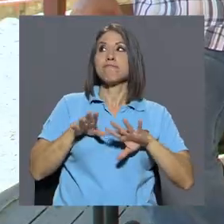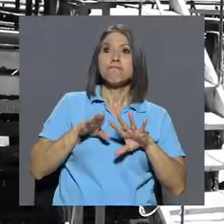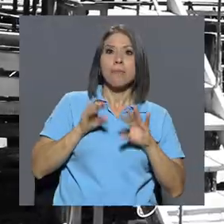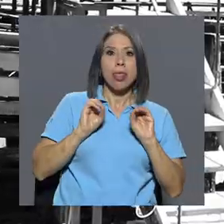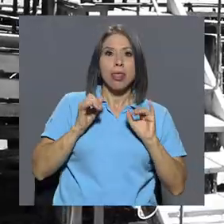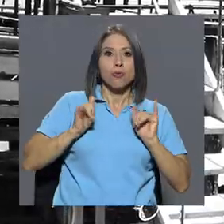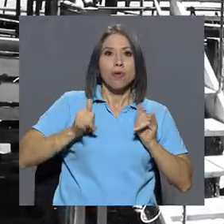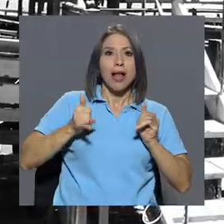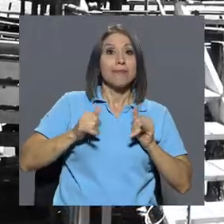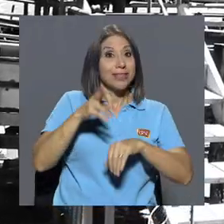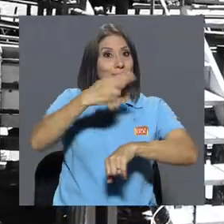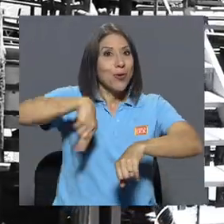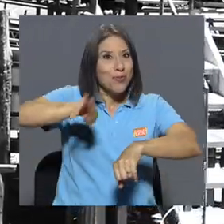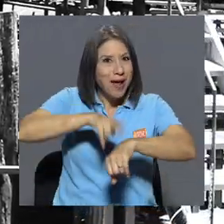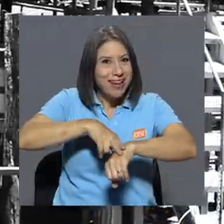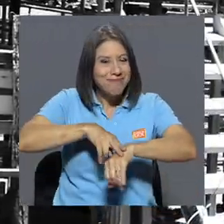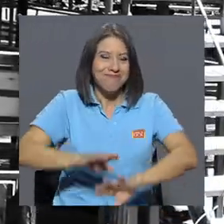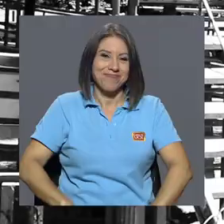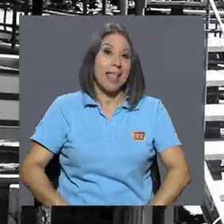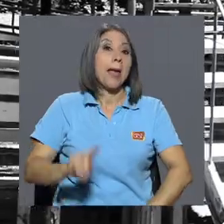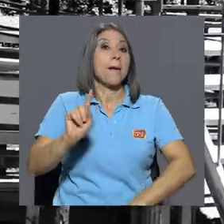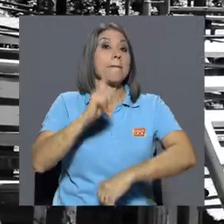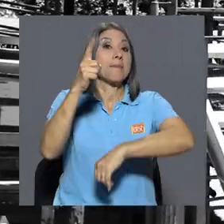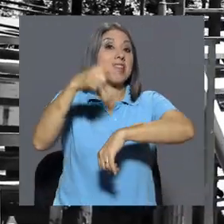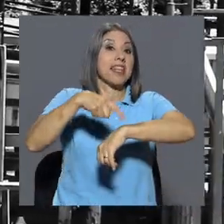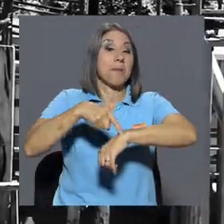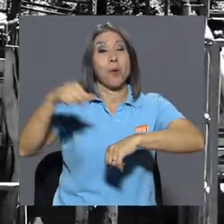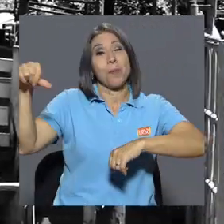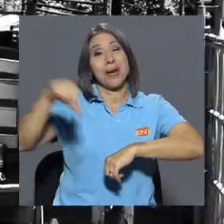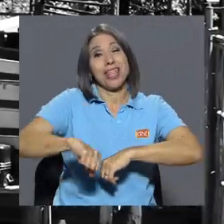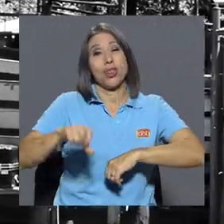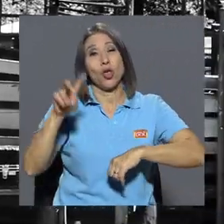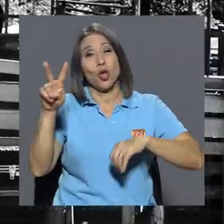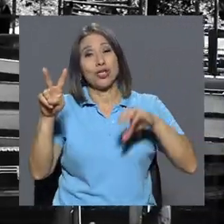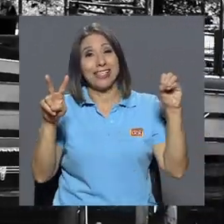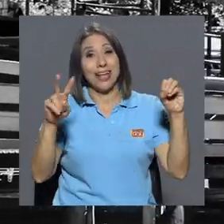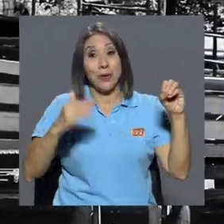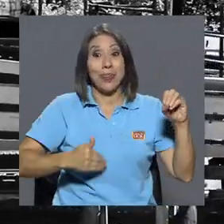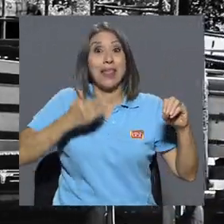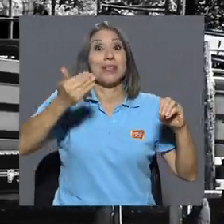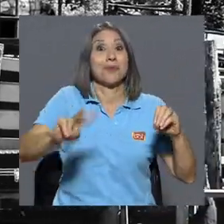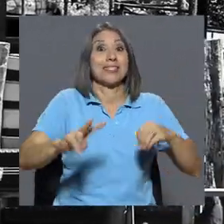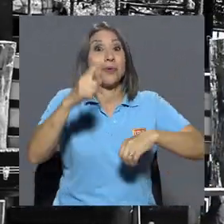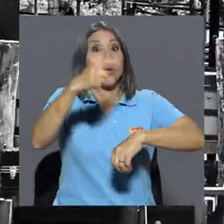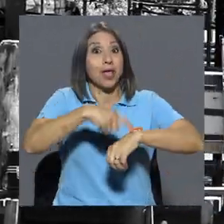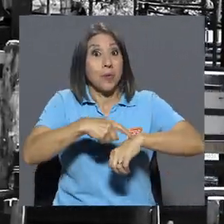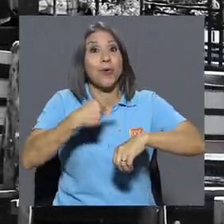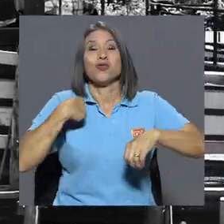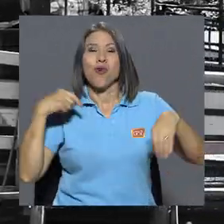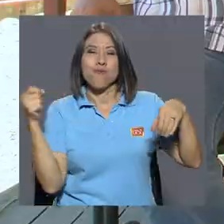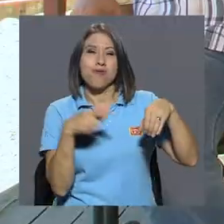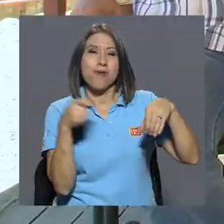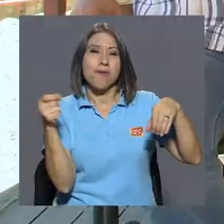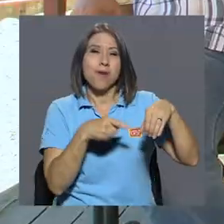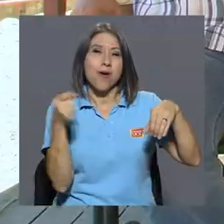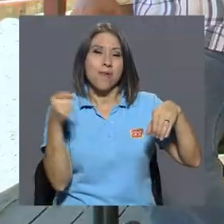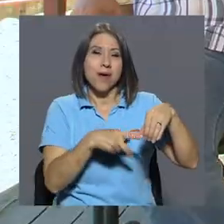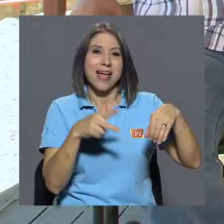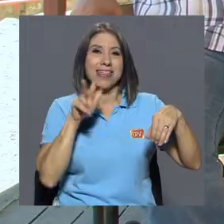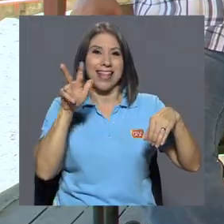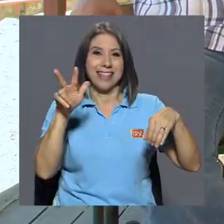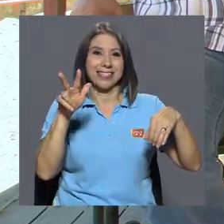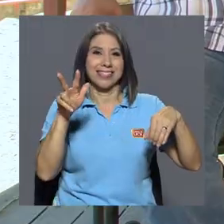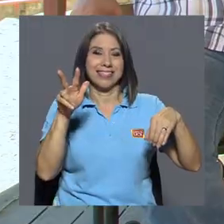Y el primer tiempo íbamos perdiendo 2-0, me metieron en el segundo y metí los 3 goles y no es que me parezca Ronaldo, ¿no? Y ganamos